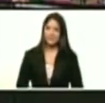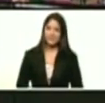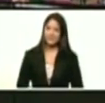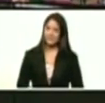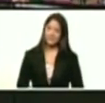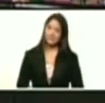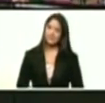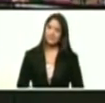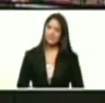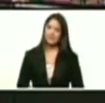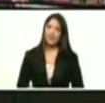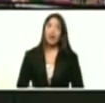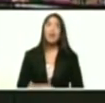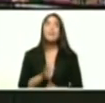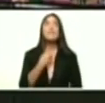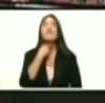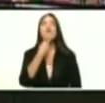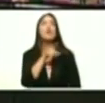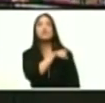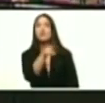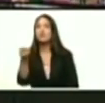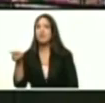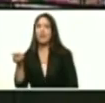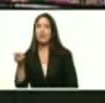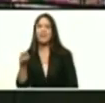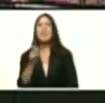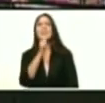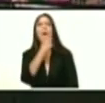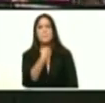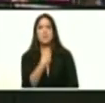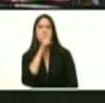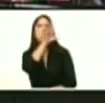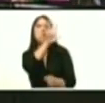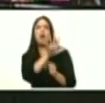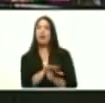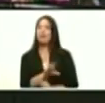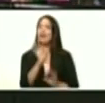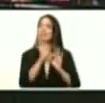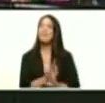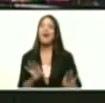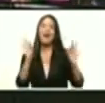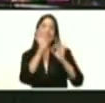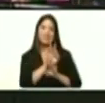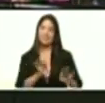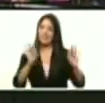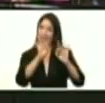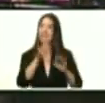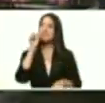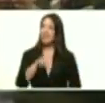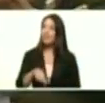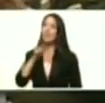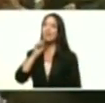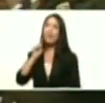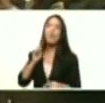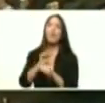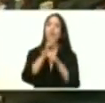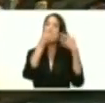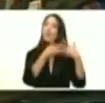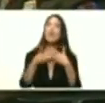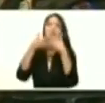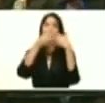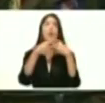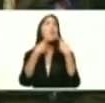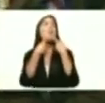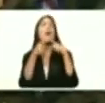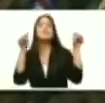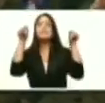Que es la voz de ustedes. No me la va a callar nadie. Y lo que tenga que decir aquí contra el imperio estadounidense, lo voy